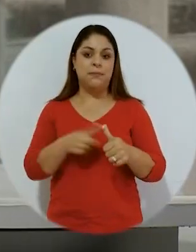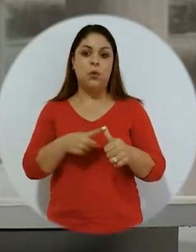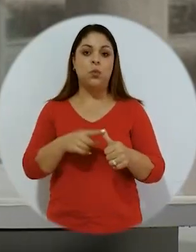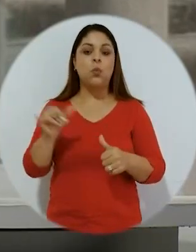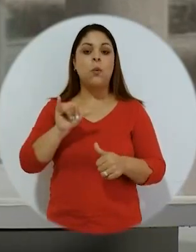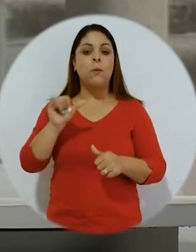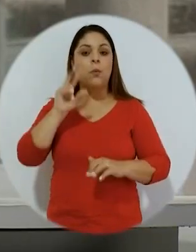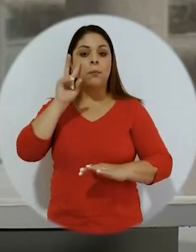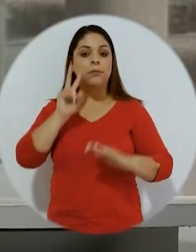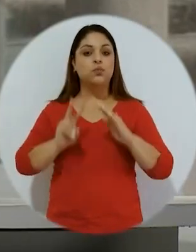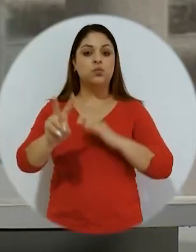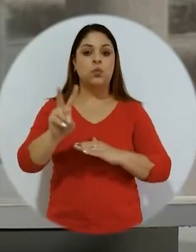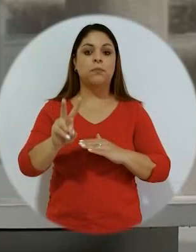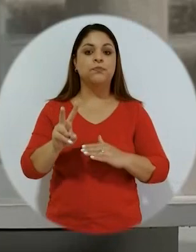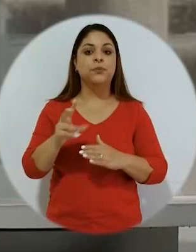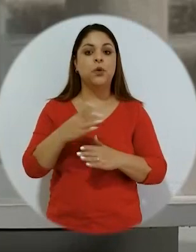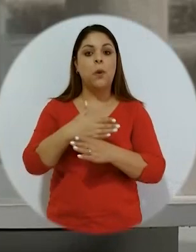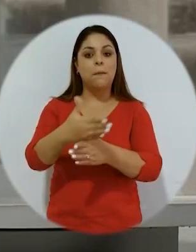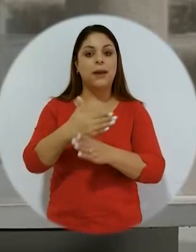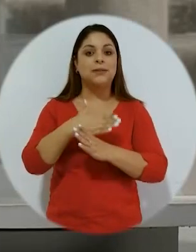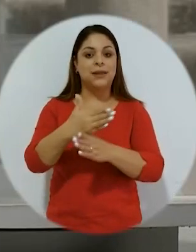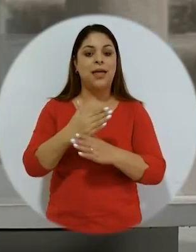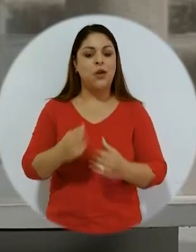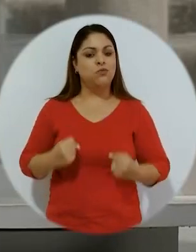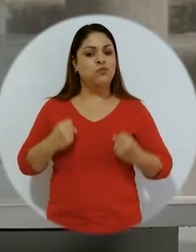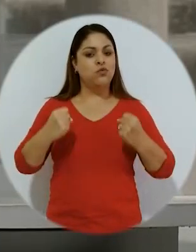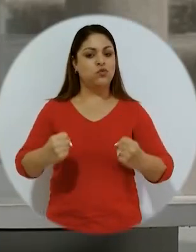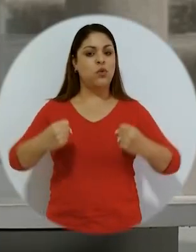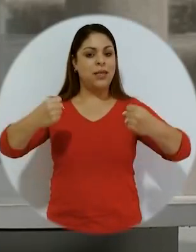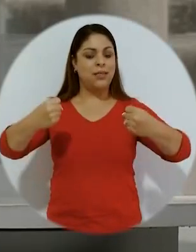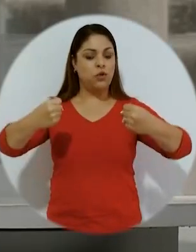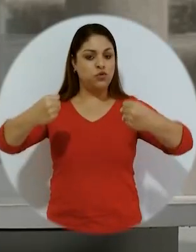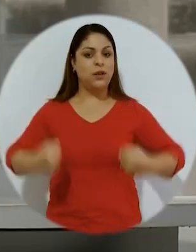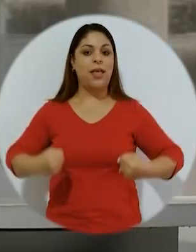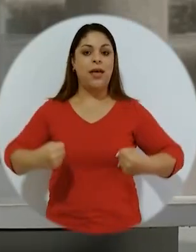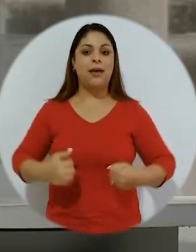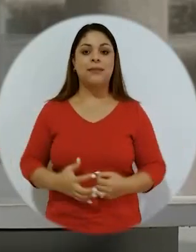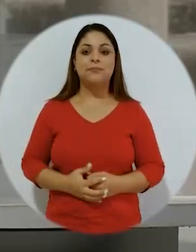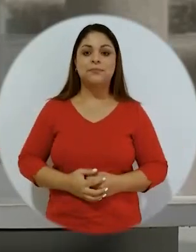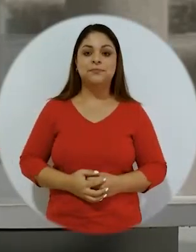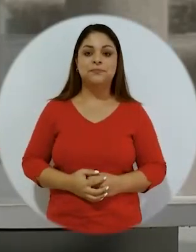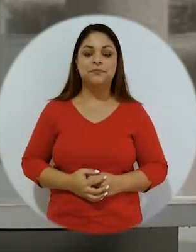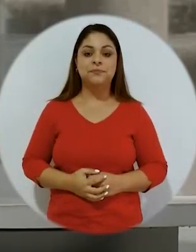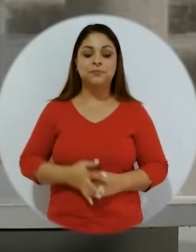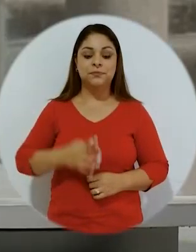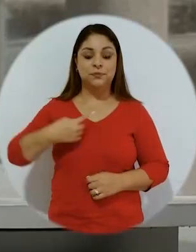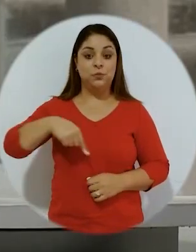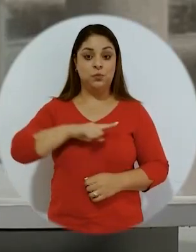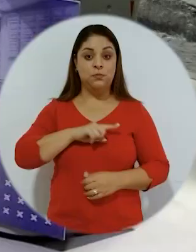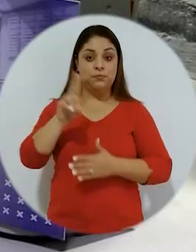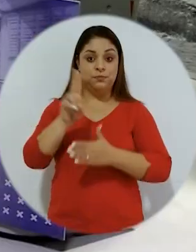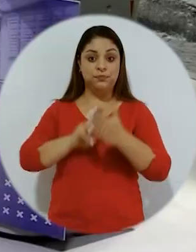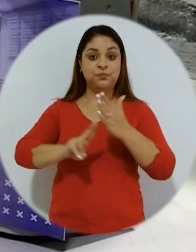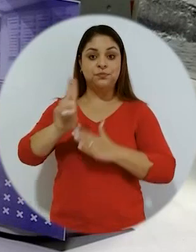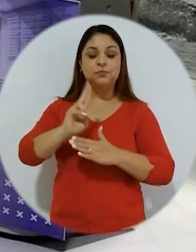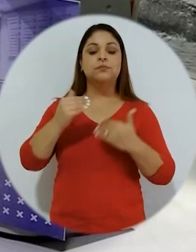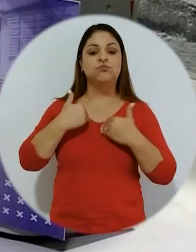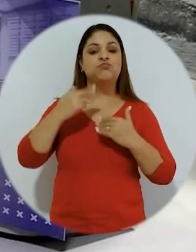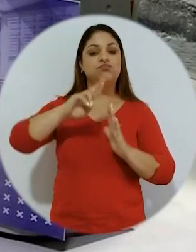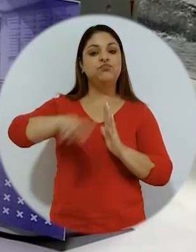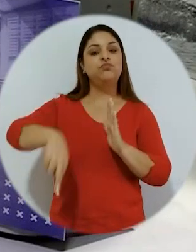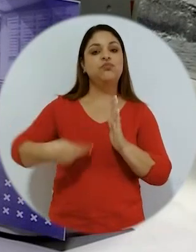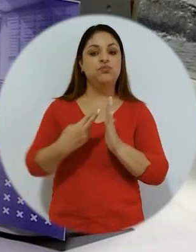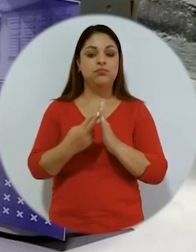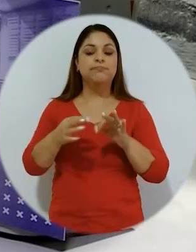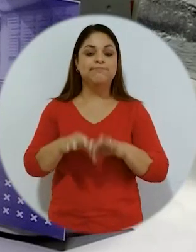para mí lo primero es como esa visión compartida y consolidada. ¿No? Exacto. Y creo que nosotros desde la academia jugamos